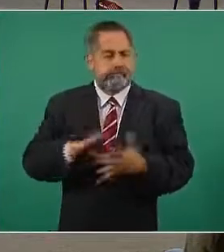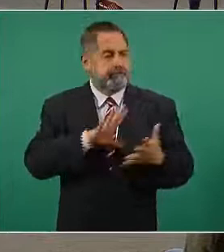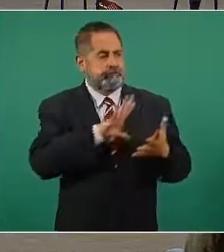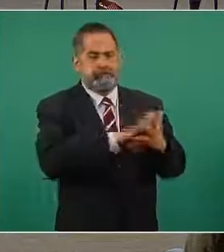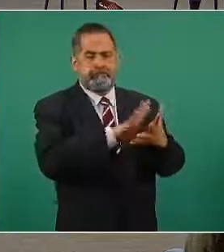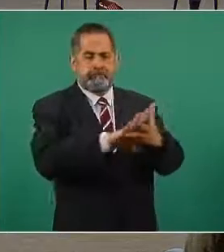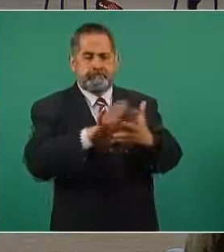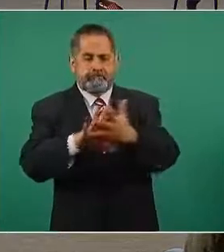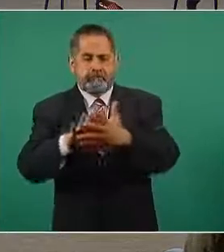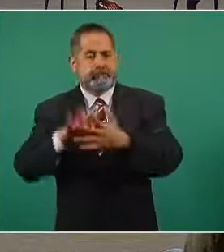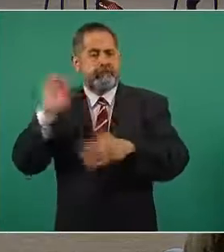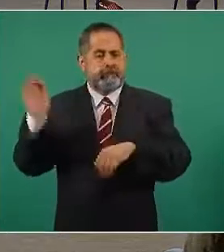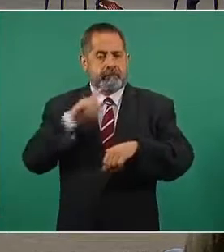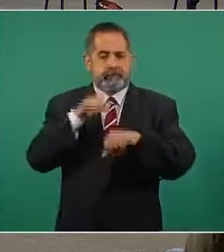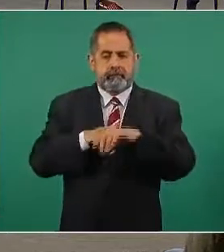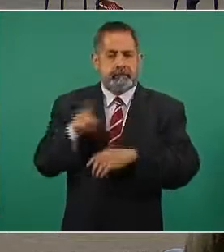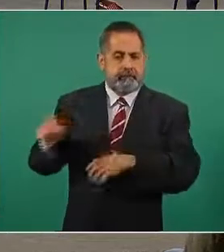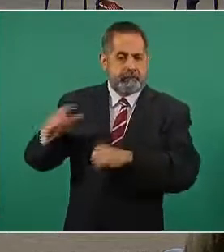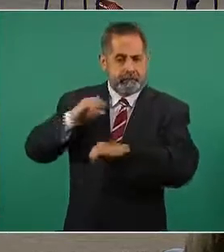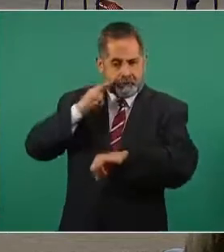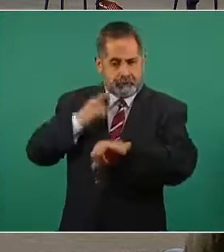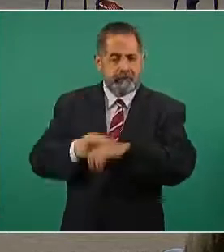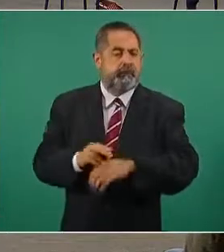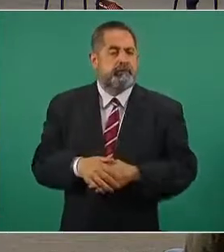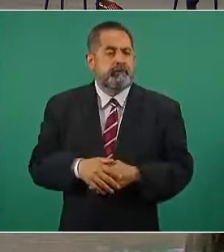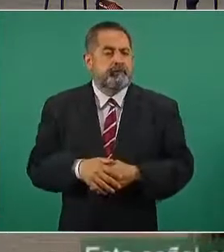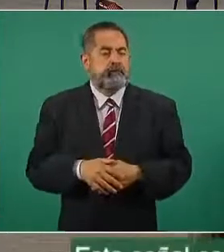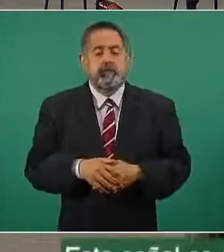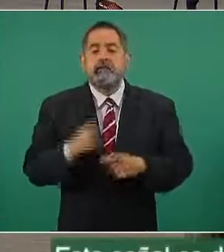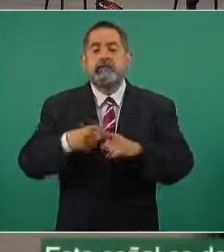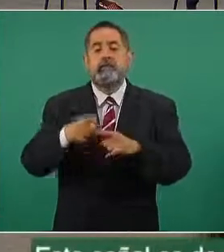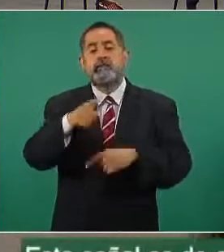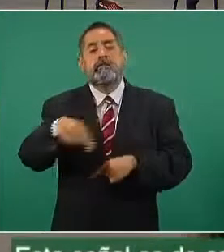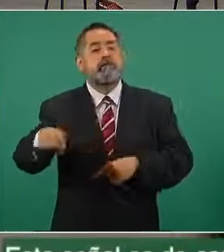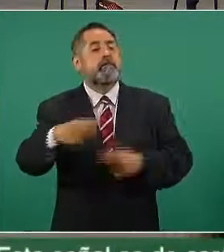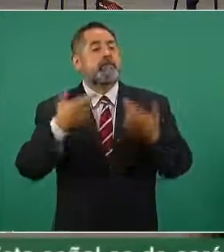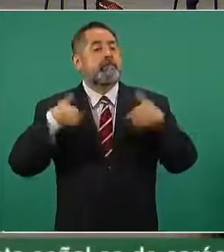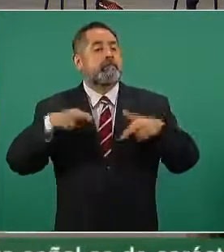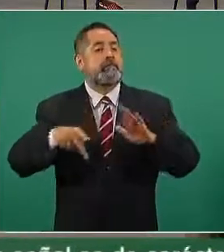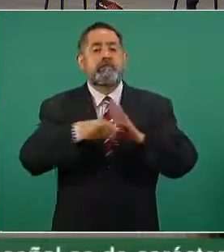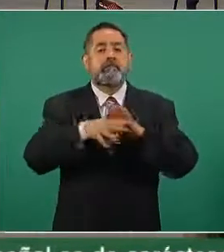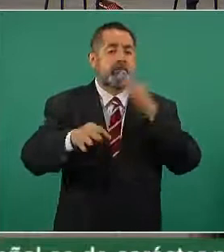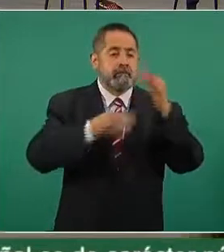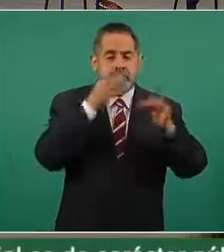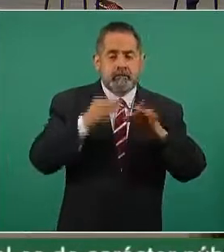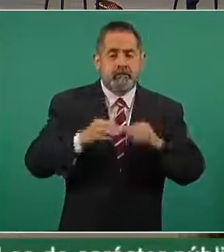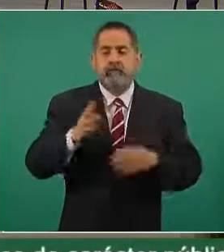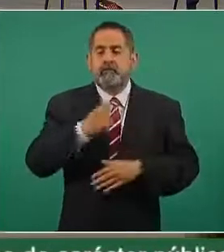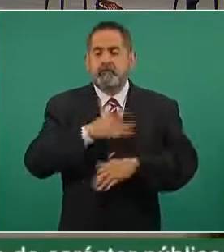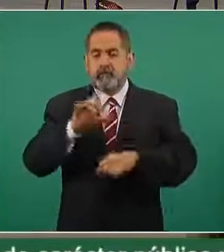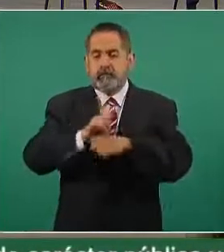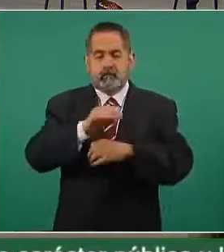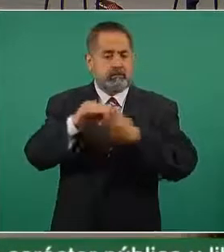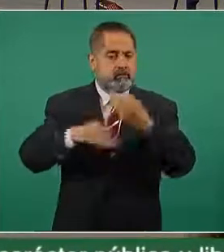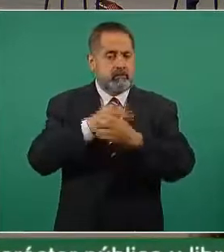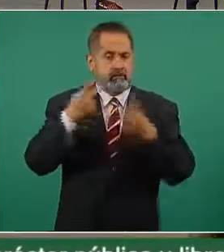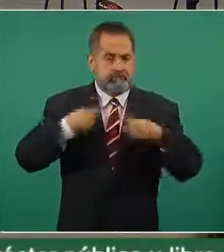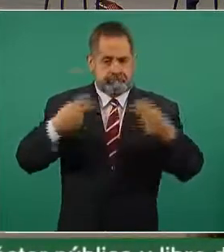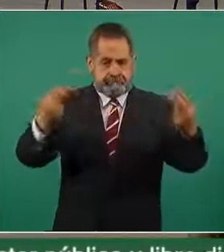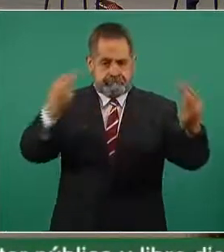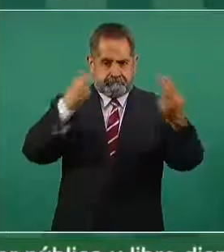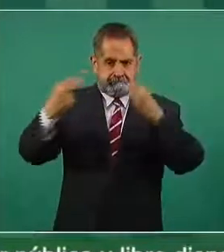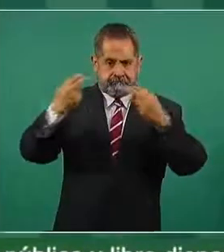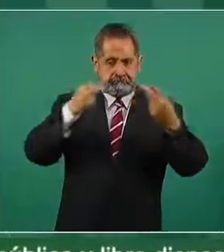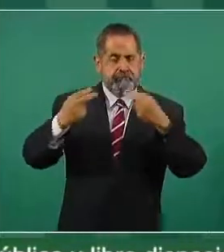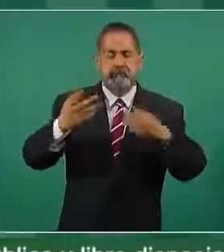penales federales. A los representantes de los medios de comunicación, buenos días. A todos los que nos ven por las redes